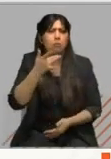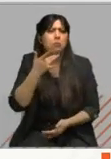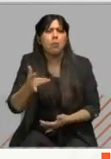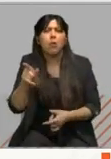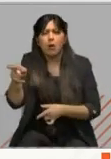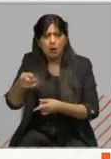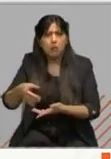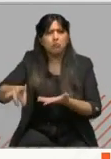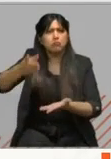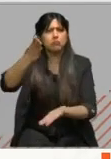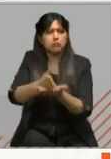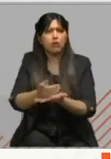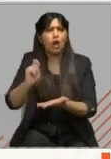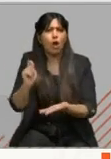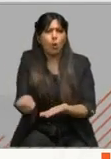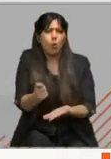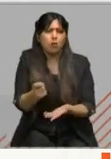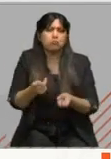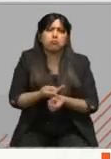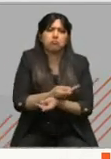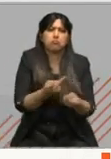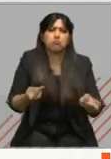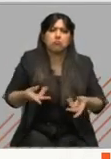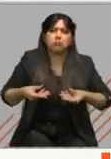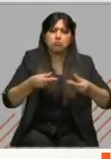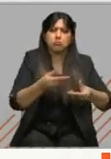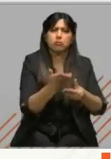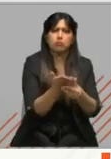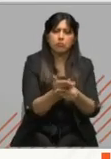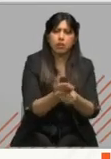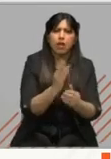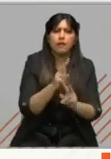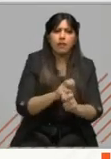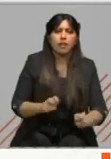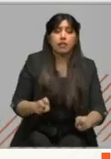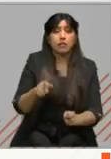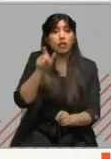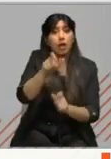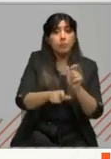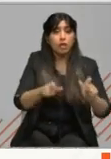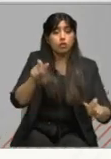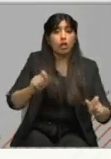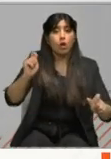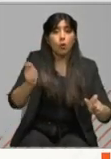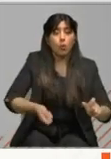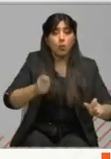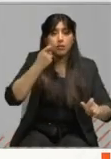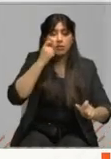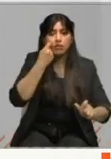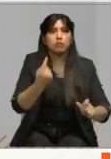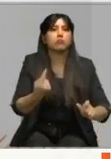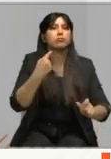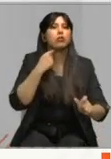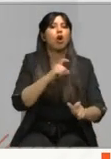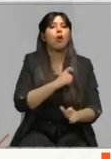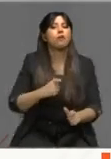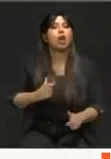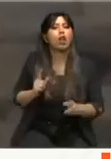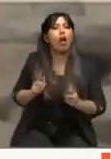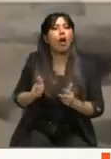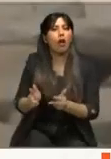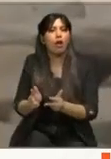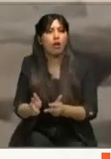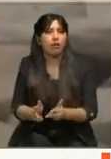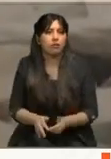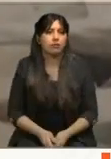magistrado, pero en las últimas horas también se abrió un nuevo flanco, esta vez de los jueces que acusaron una intromisión del gobierno.